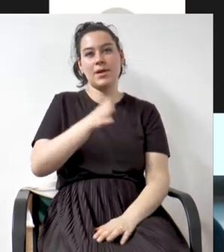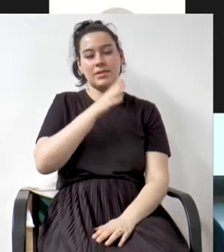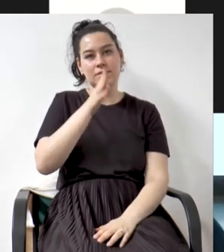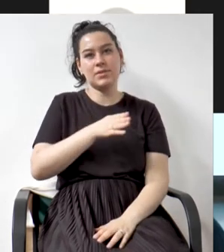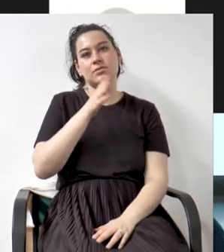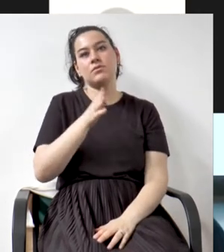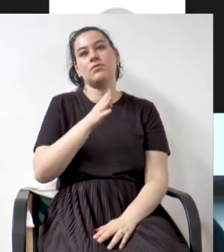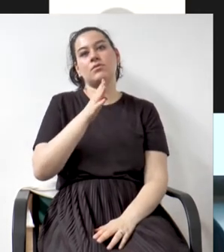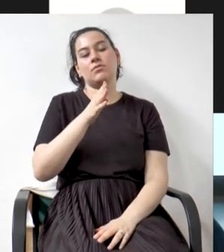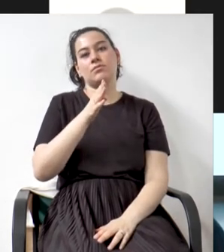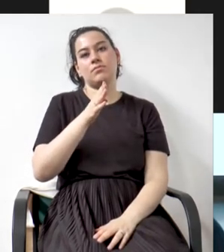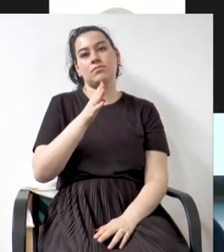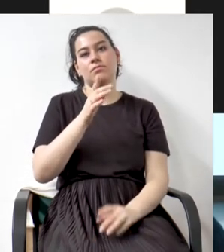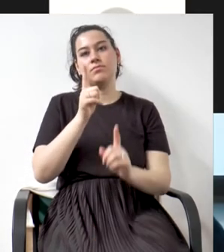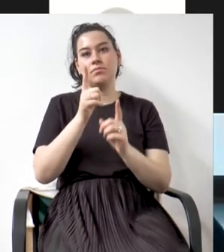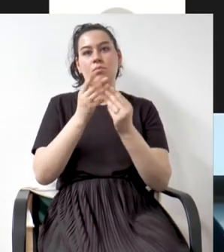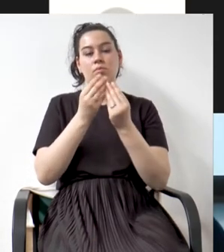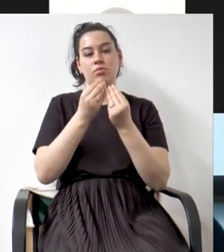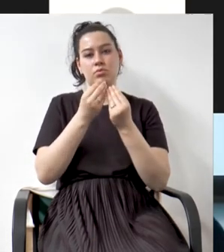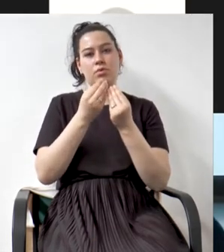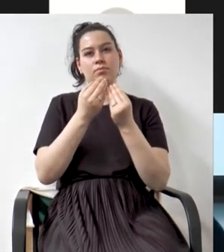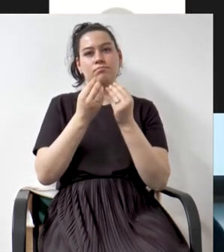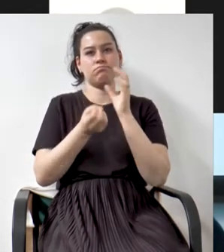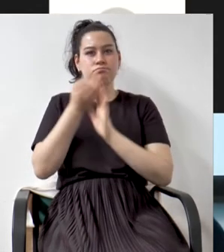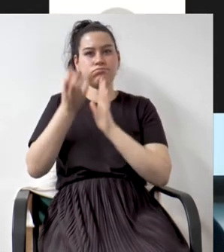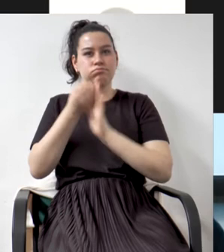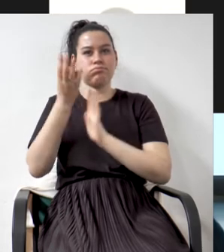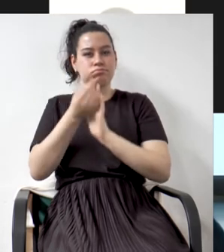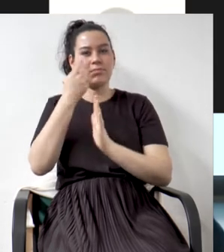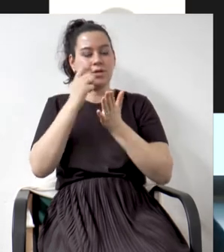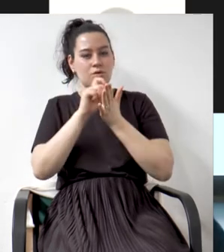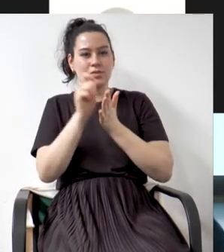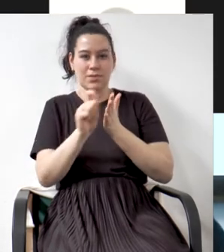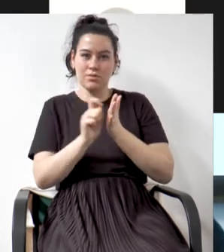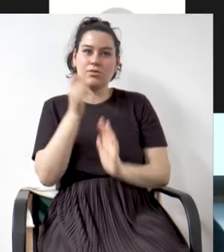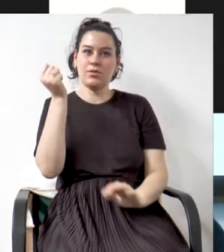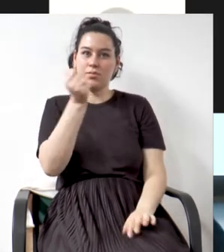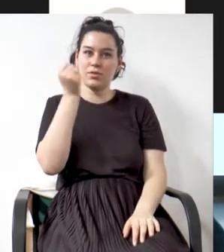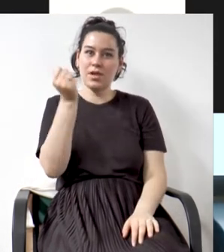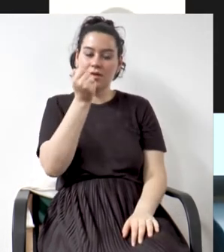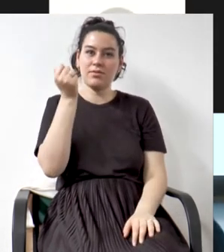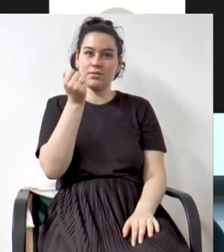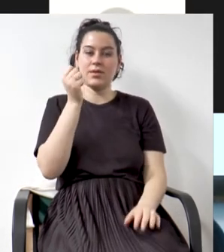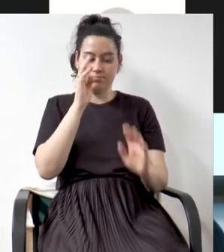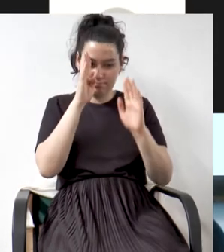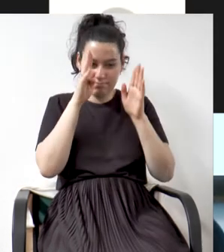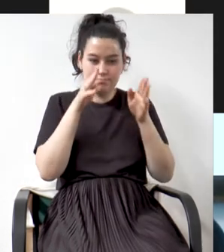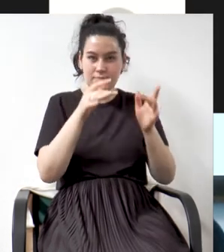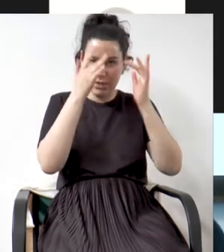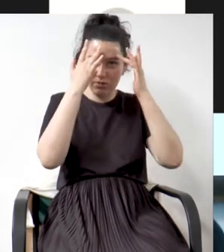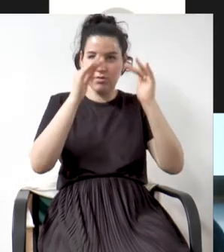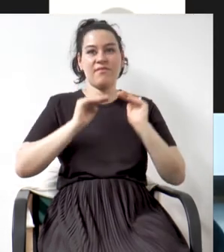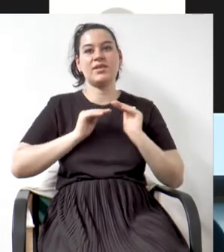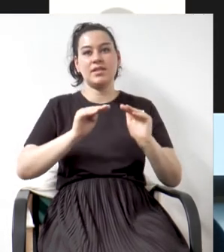acompañada por un caudal en la producción de conocimiento relativamente importante, tanto en el campo específico de la educación